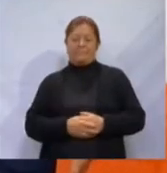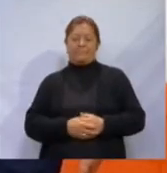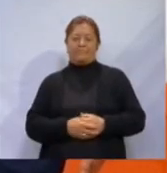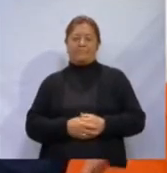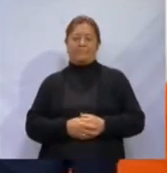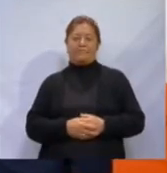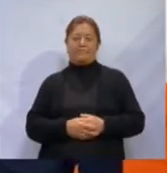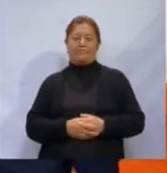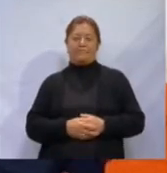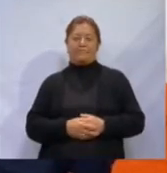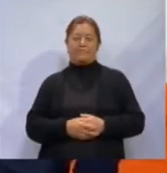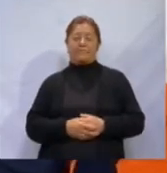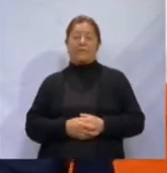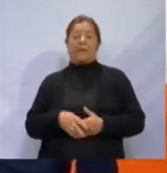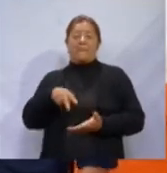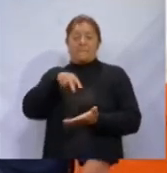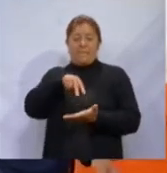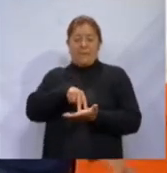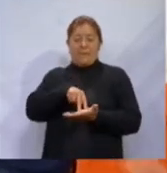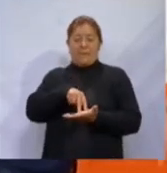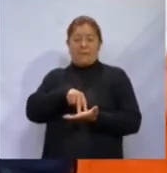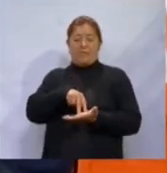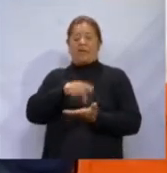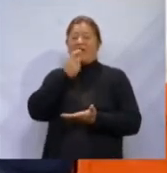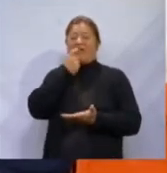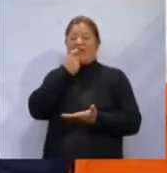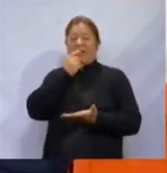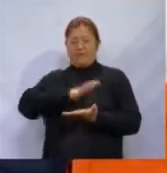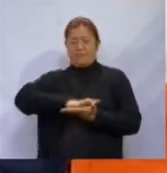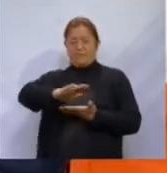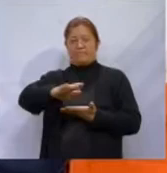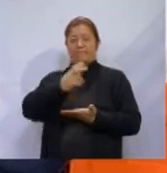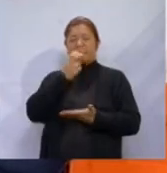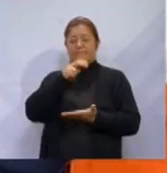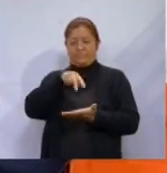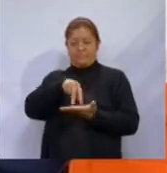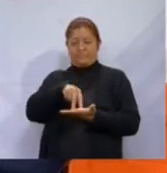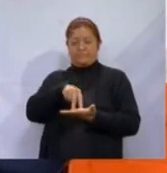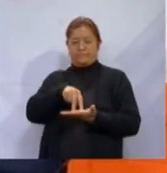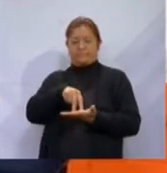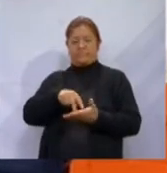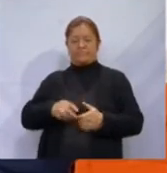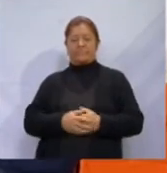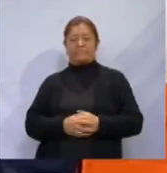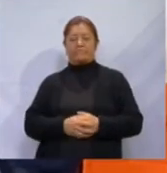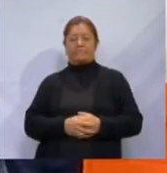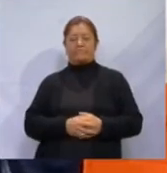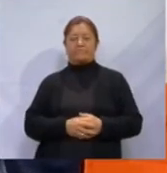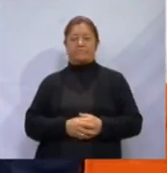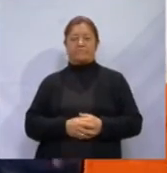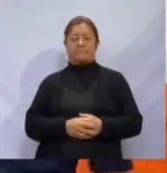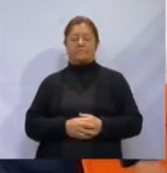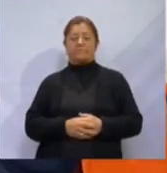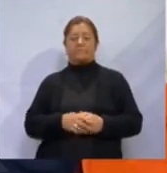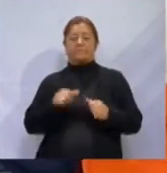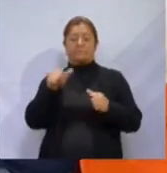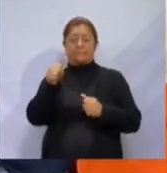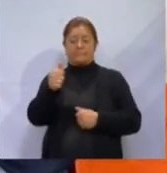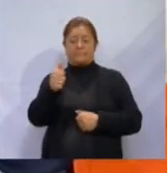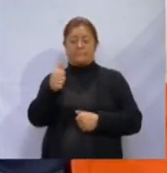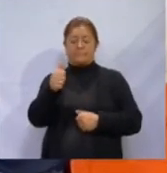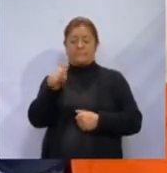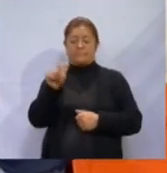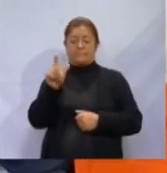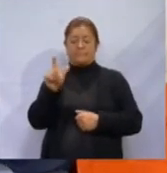ponernos bien parados sobre el piso. Y ahora vamos a tomar con nuestro dedo índice y pulgar,